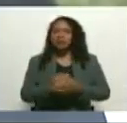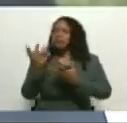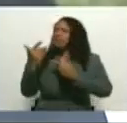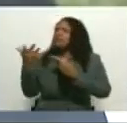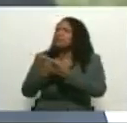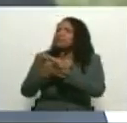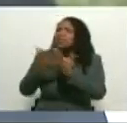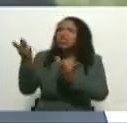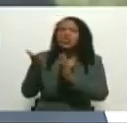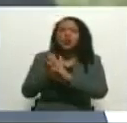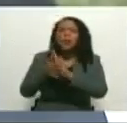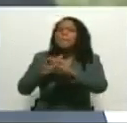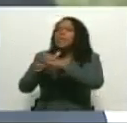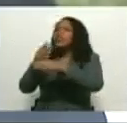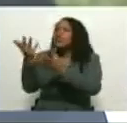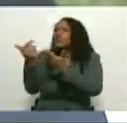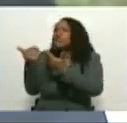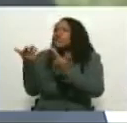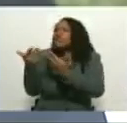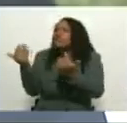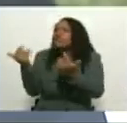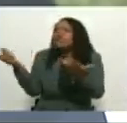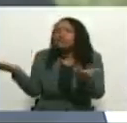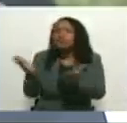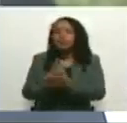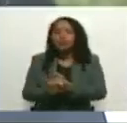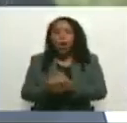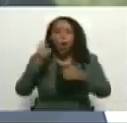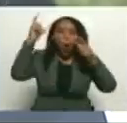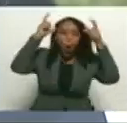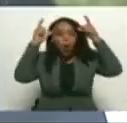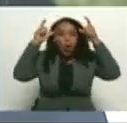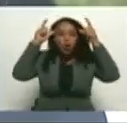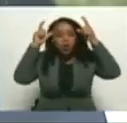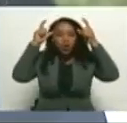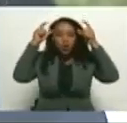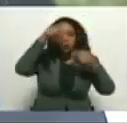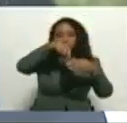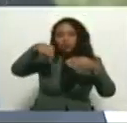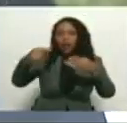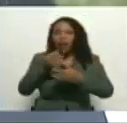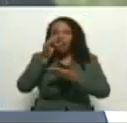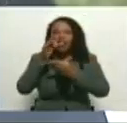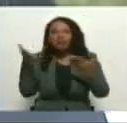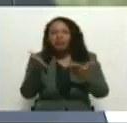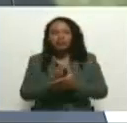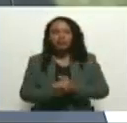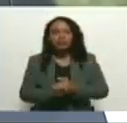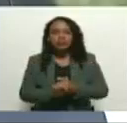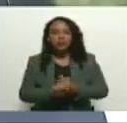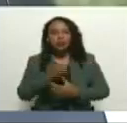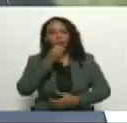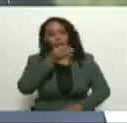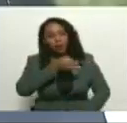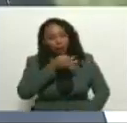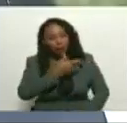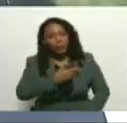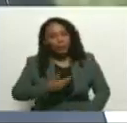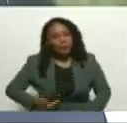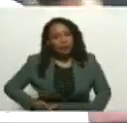esta iniciativa Oso, Gente y Café? Bueno, buenas tardes, presidente. De verdad,